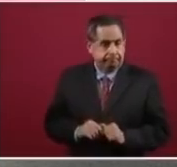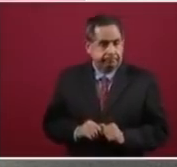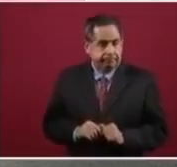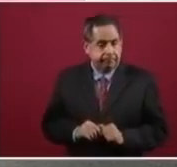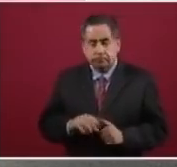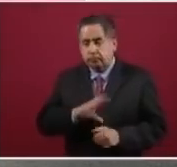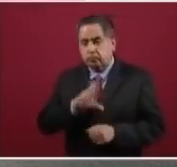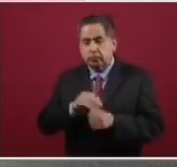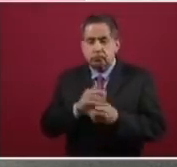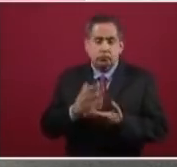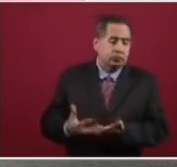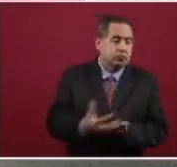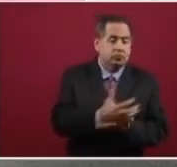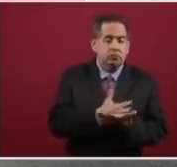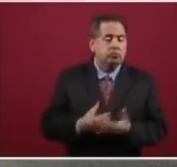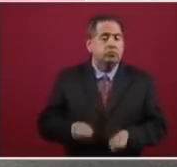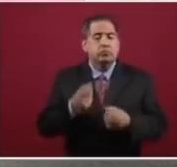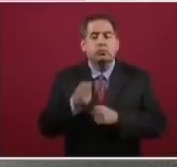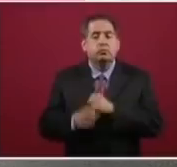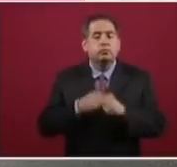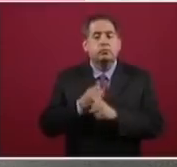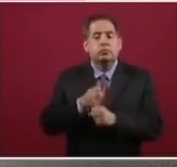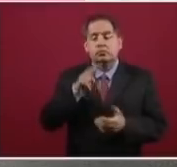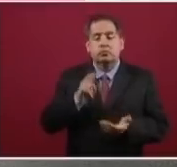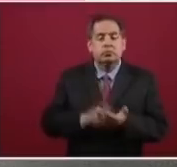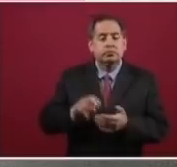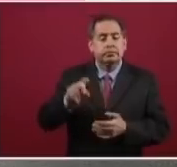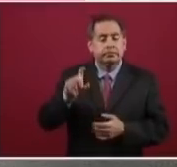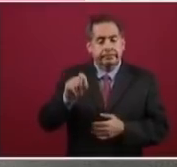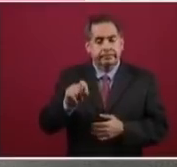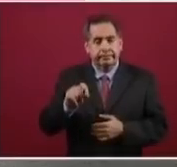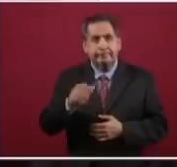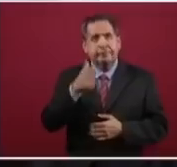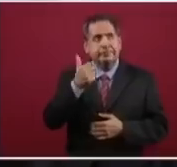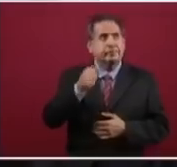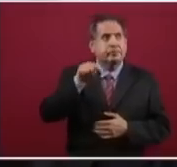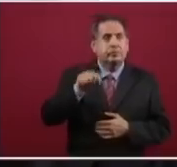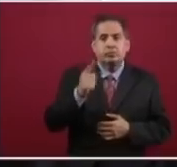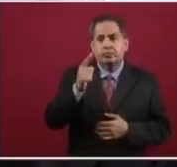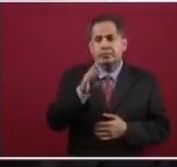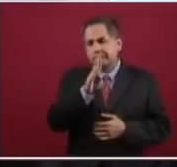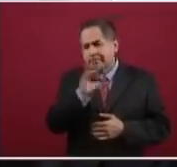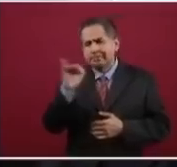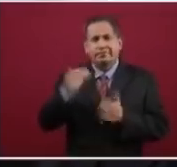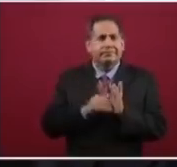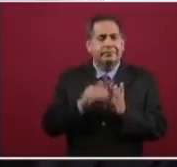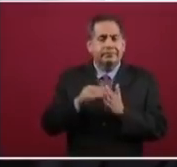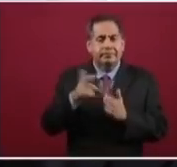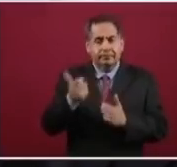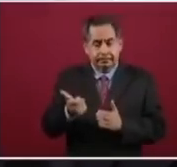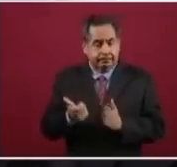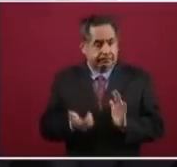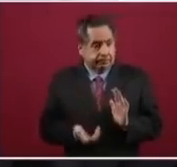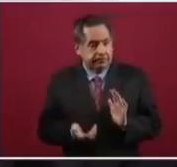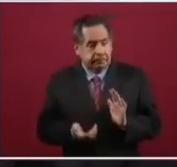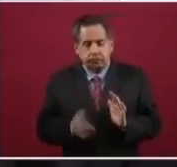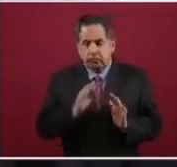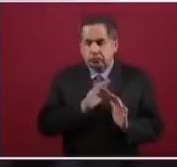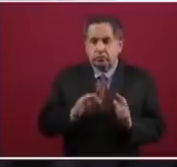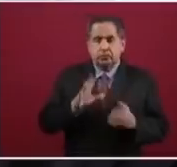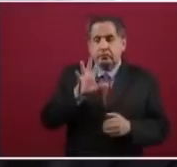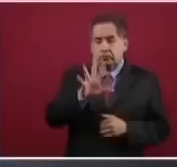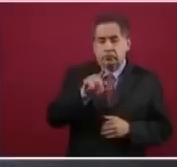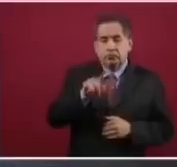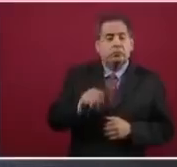ingresos que para el año 2020 ascienden a casi 6.1 millones de pesos en la composición de estos alrededor de